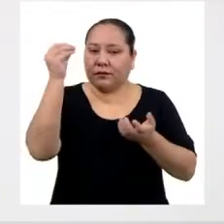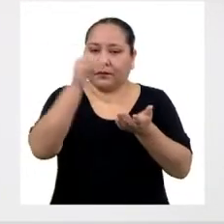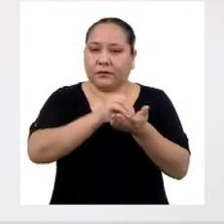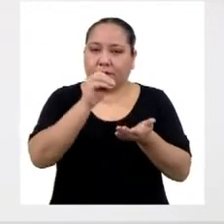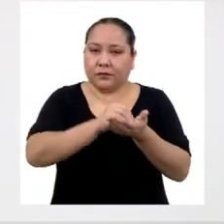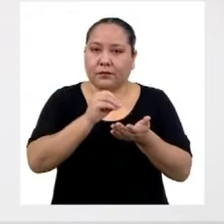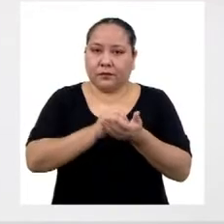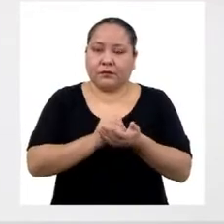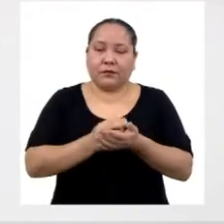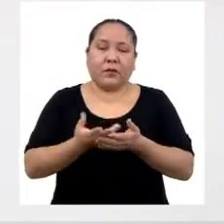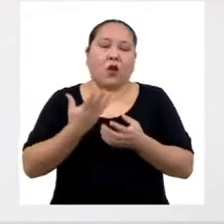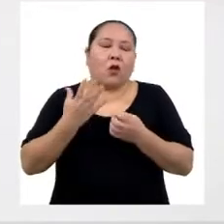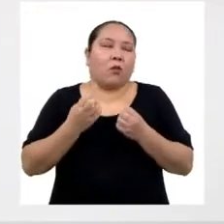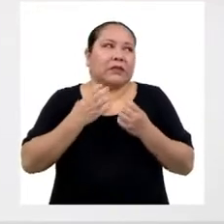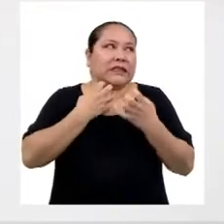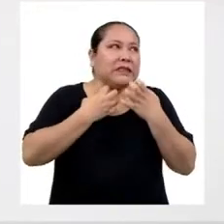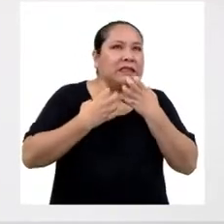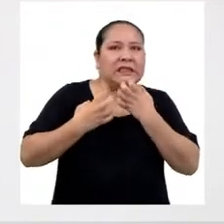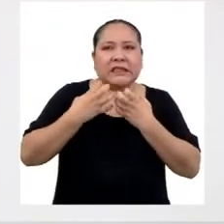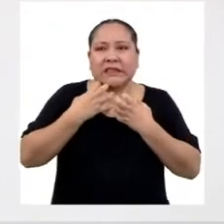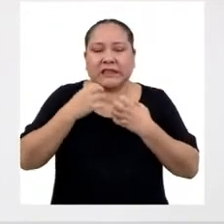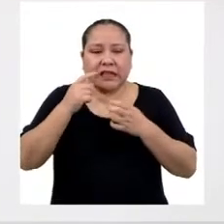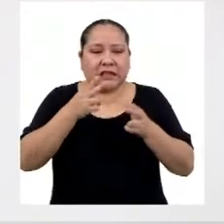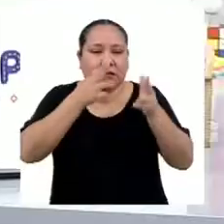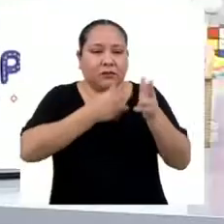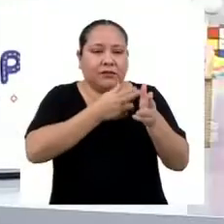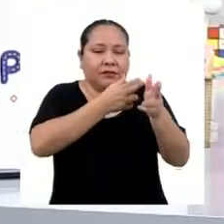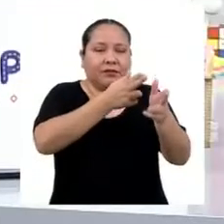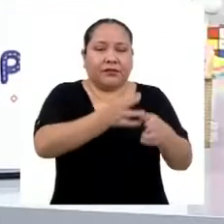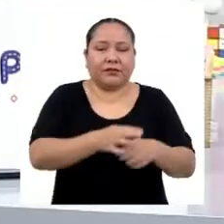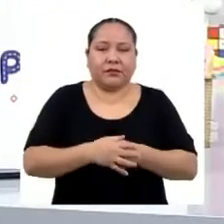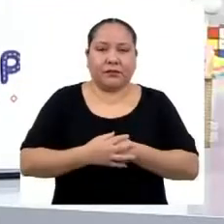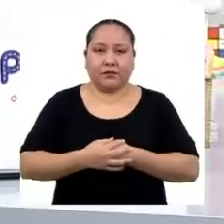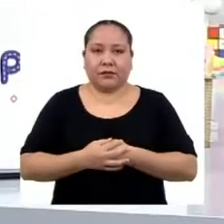o estresadas ante el problema del tráfico vehicular.